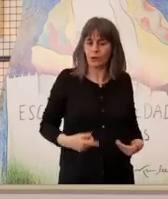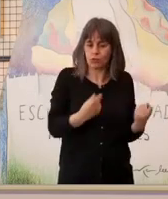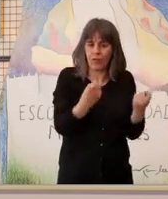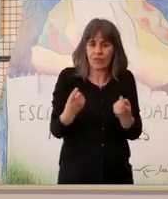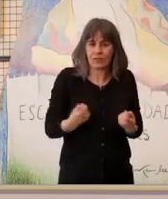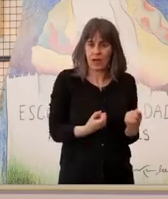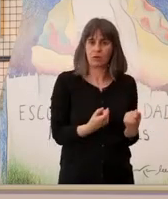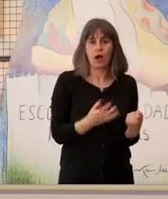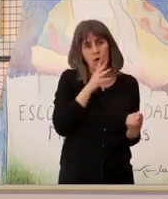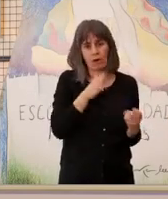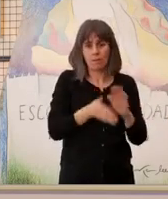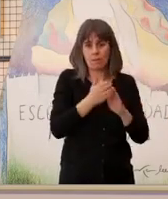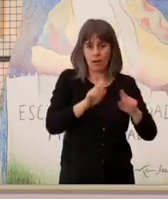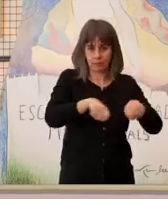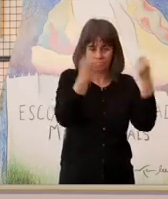gracias